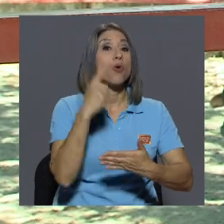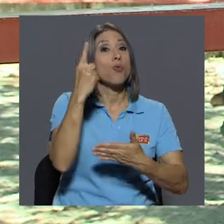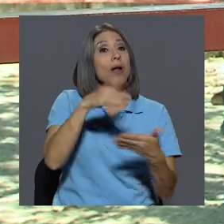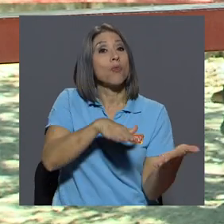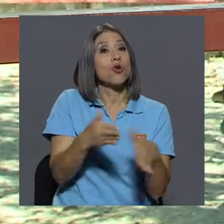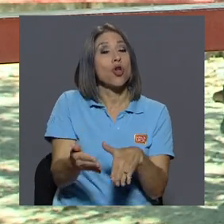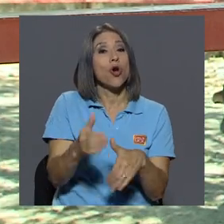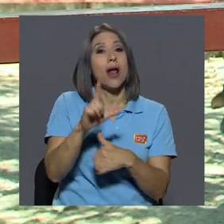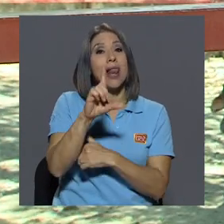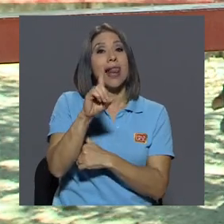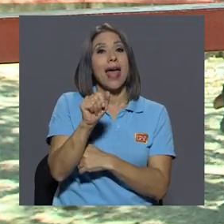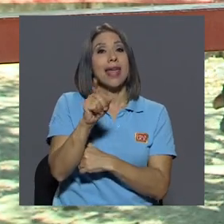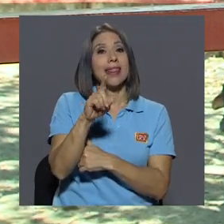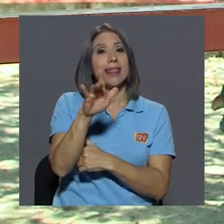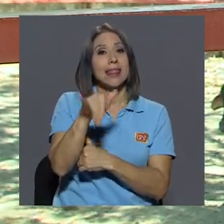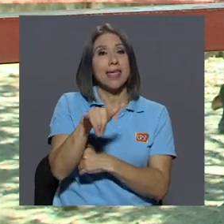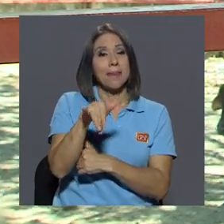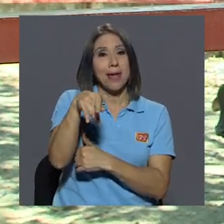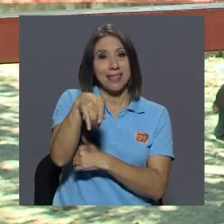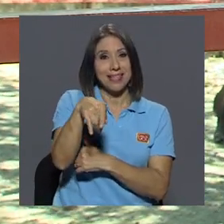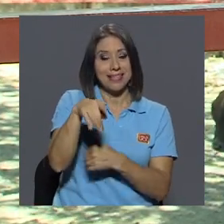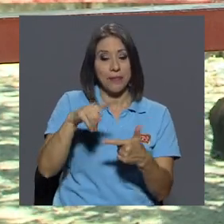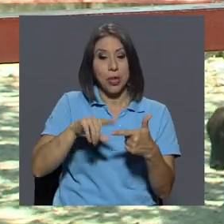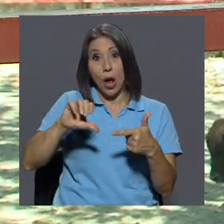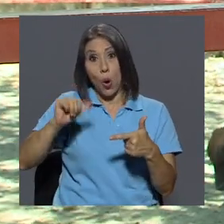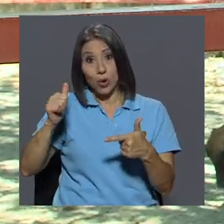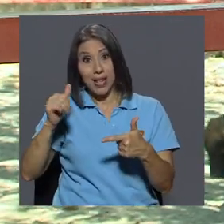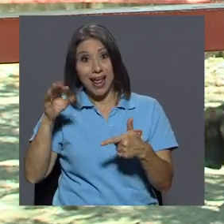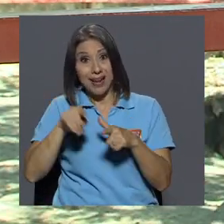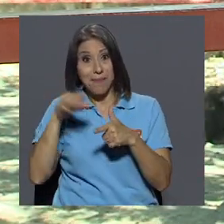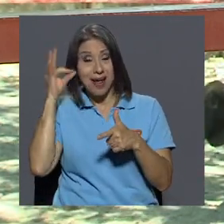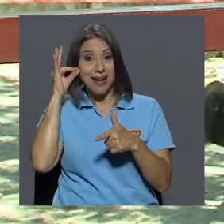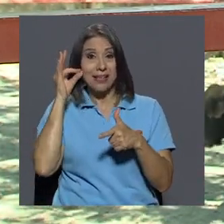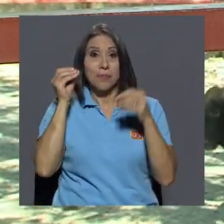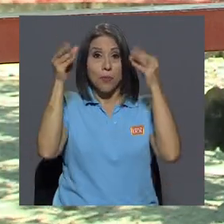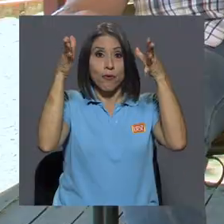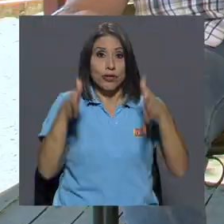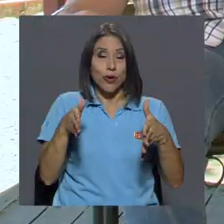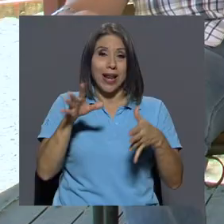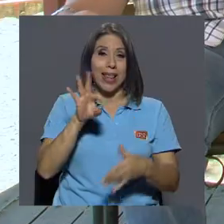Lady Patricia. La otra está en... Giselle. Es profesora en Tilarán.